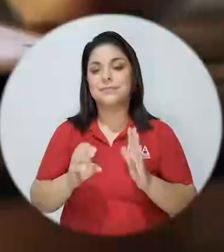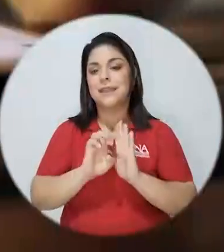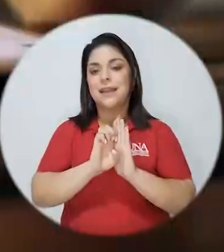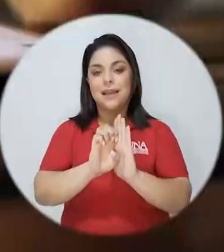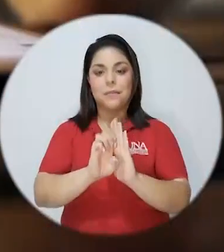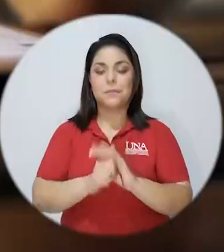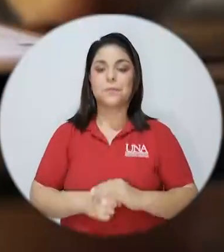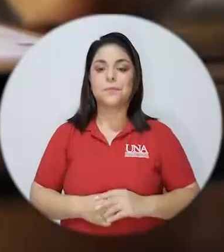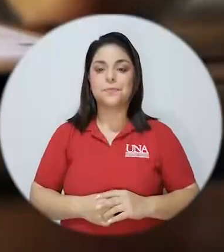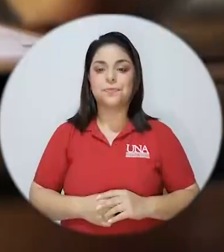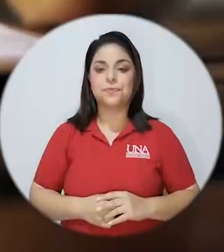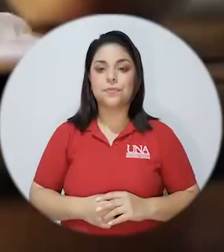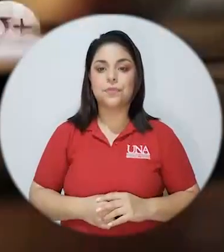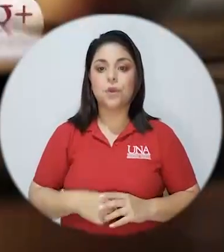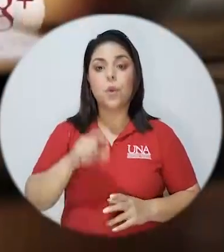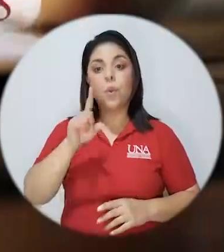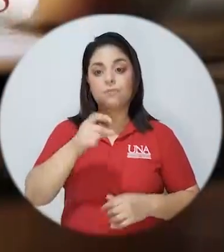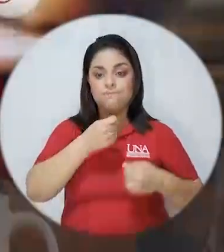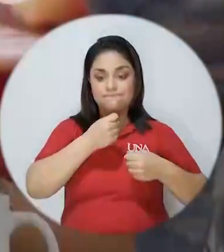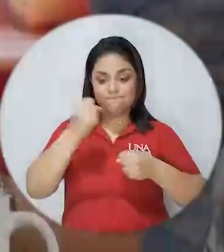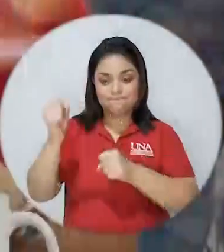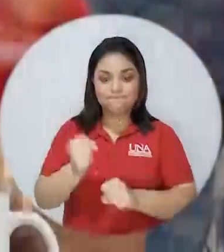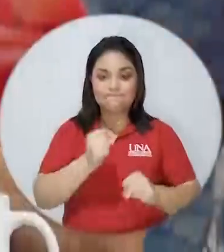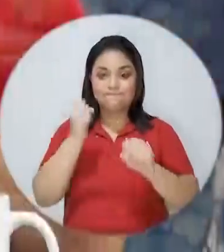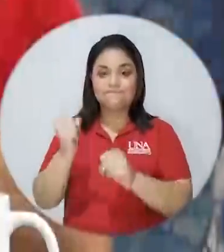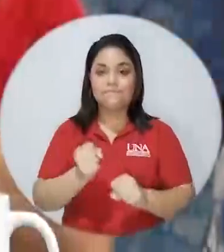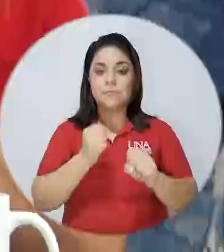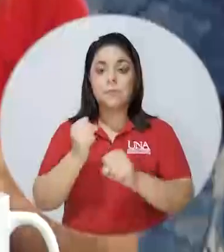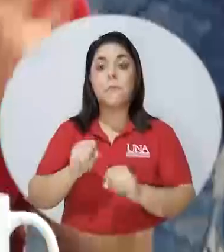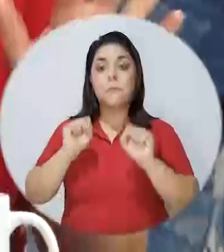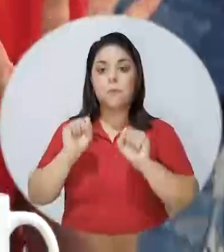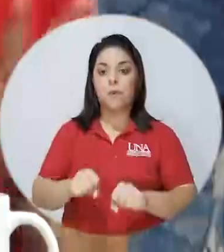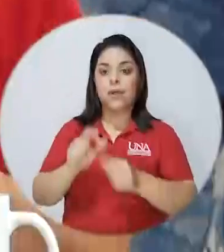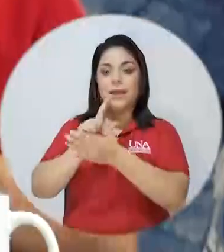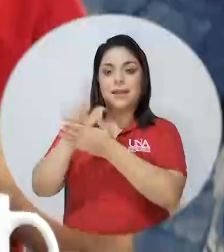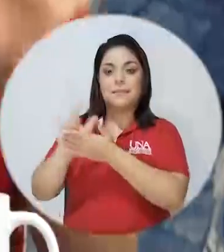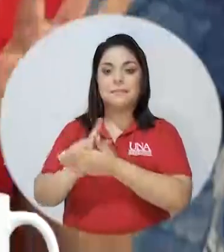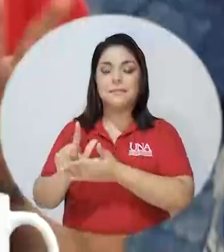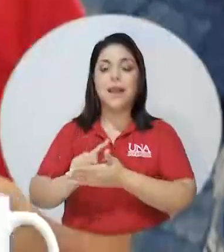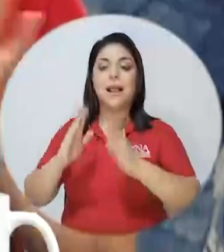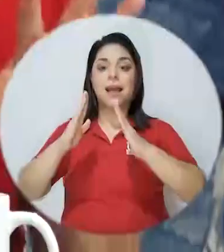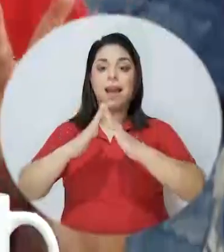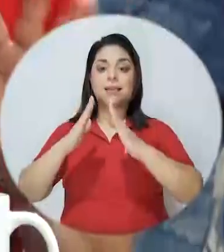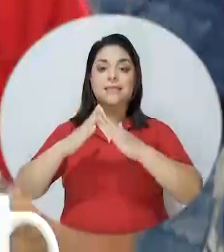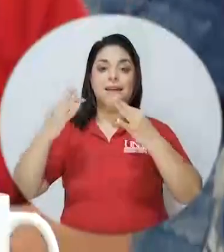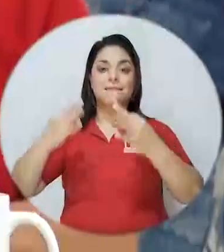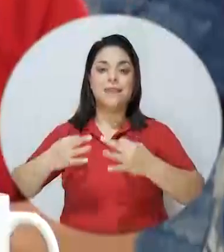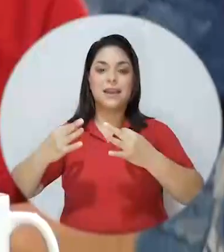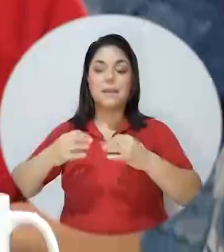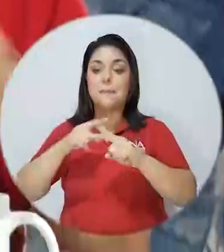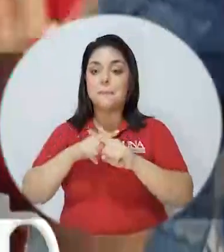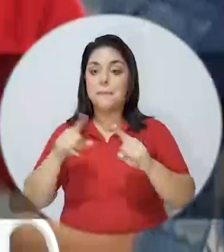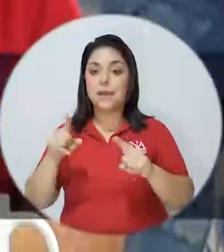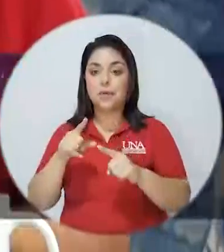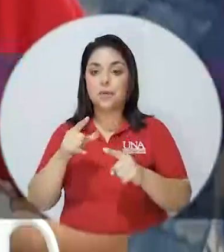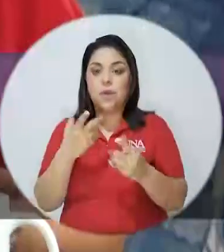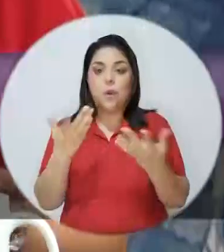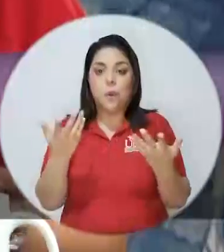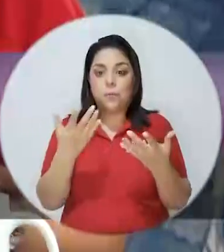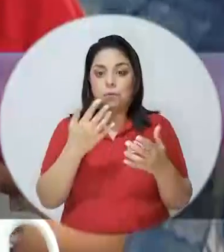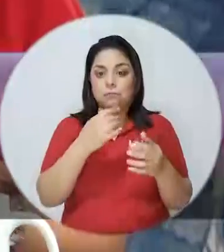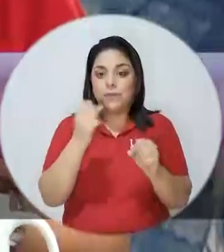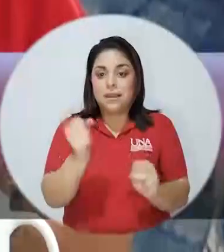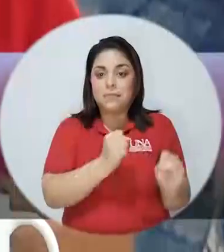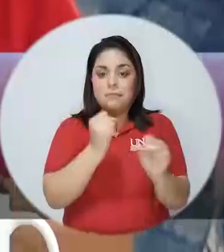lo pongo así, un misceláneo puede tener su casa impecable, muy limpia, muy bonita, pero eso no limpia la